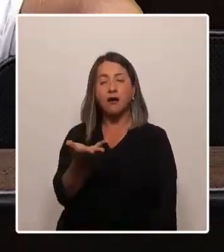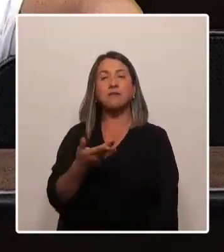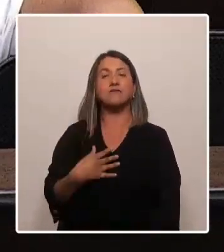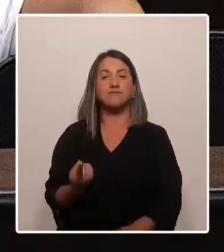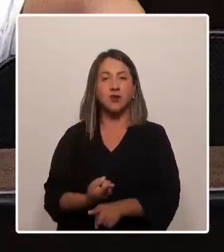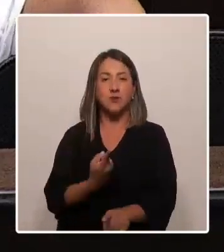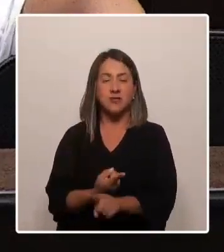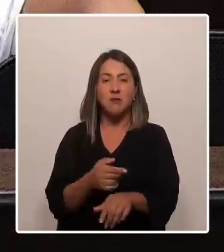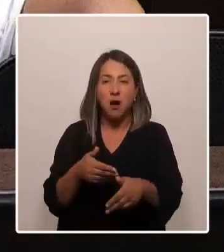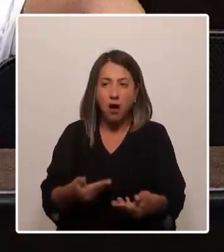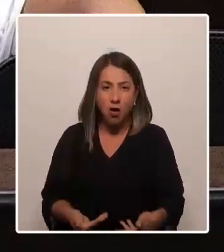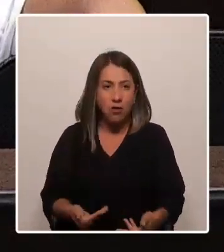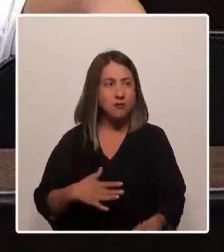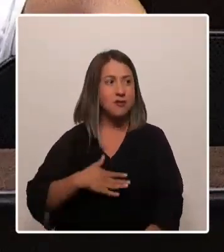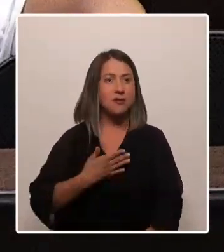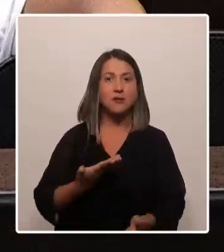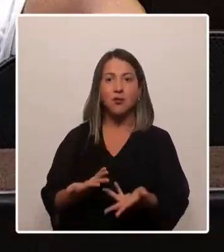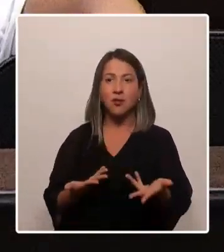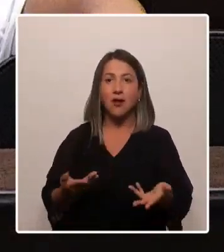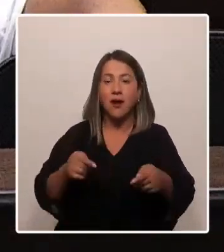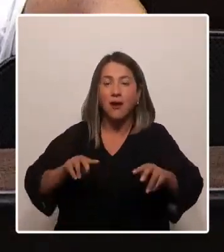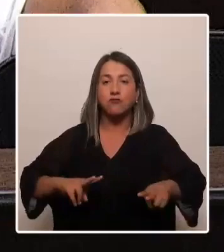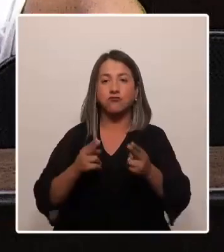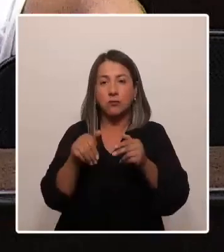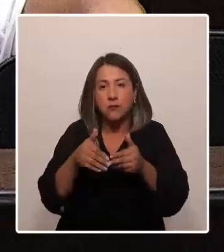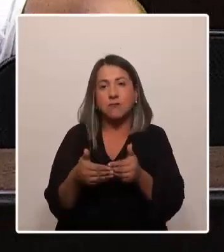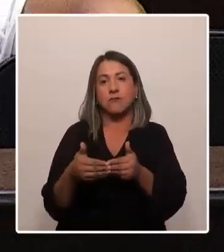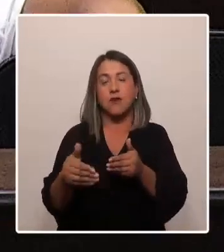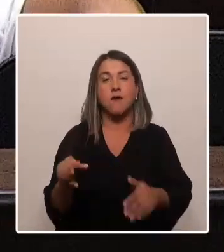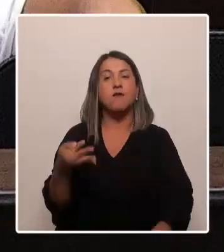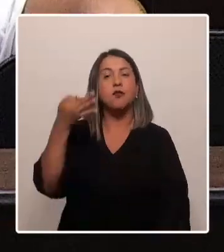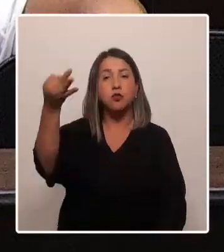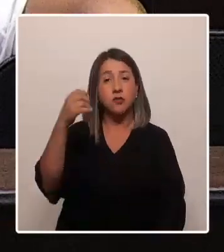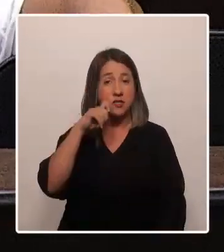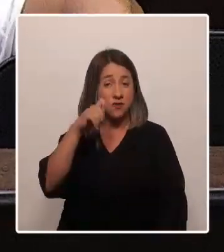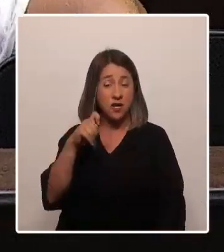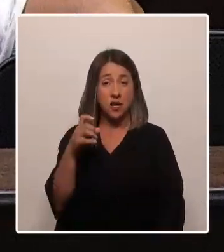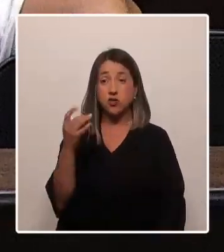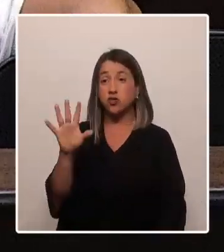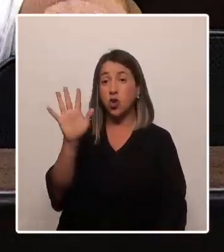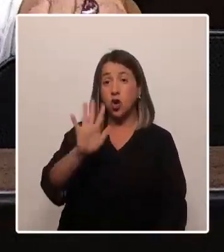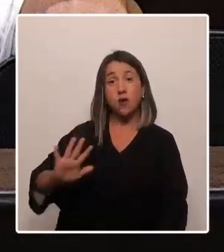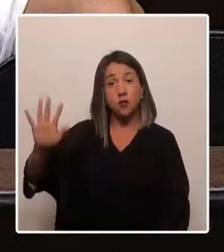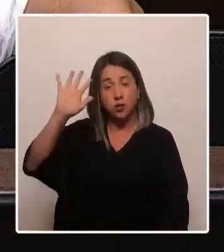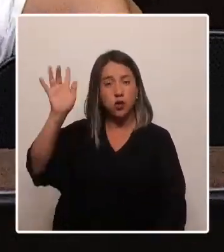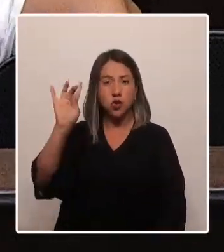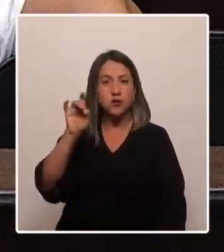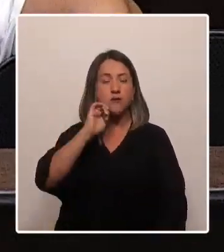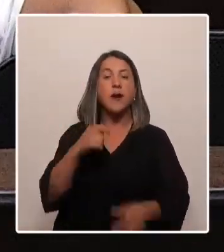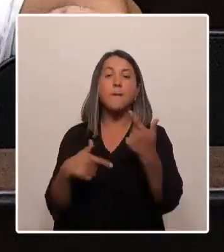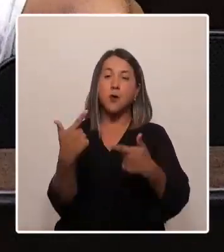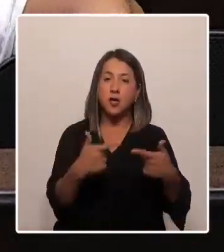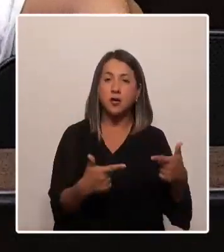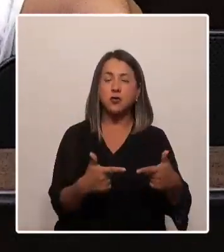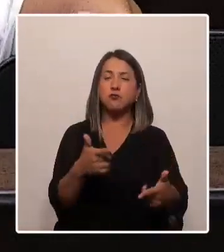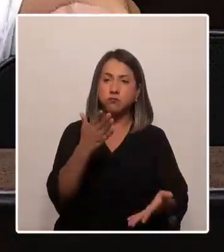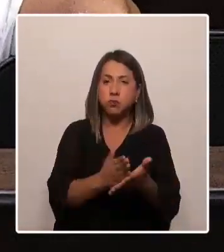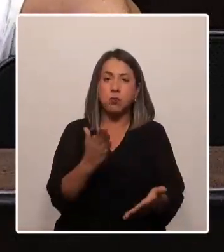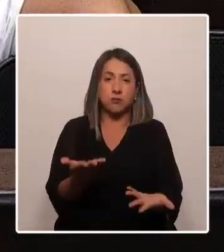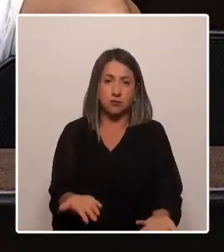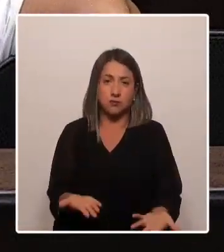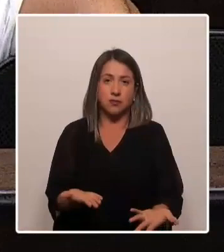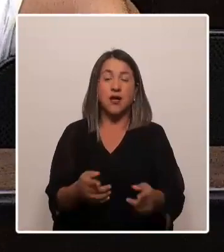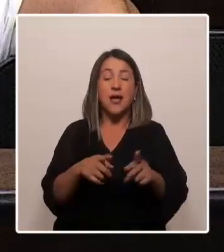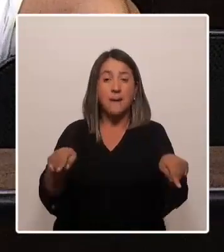presente. Desde ahí construimos futuro. Y no es simbólico, es político, es concreto. Por eso los espacios físicos